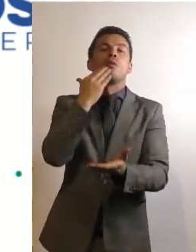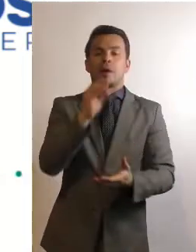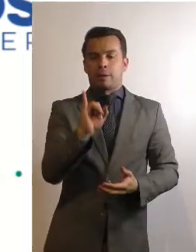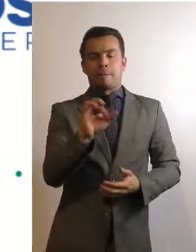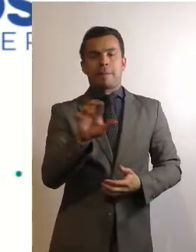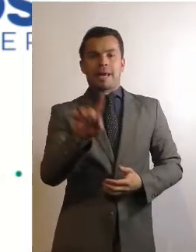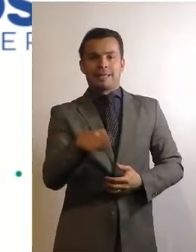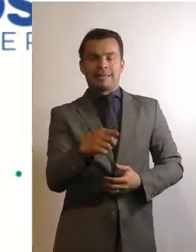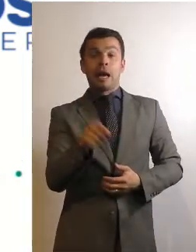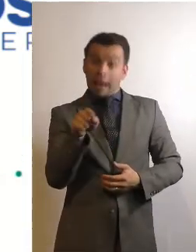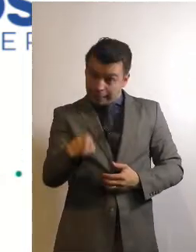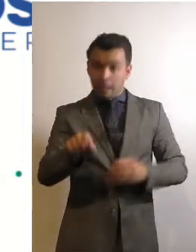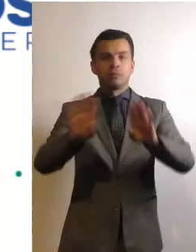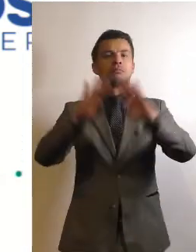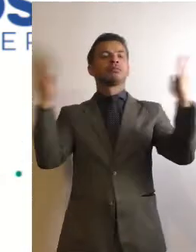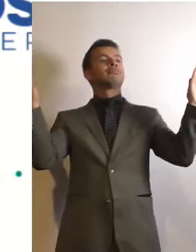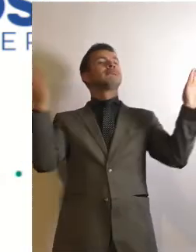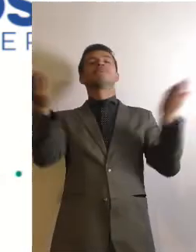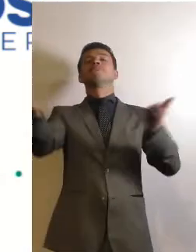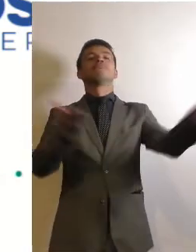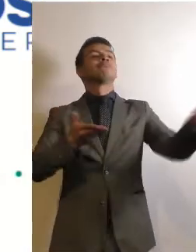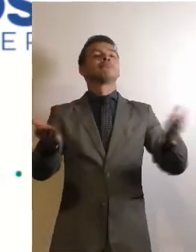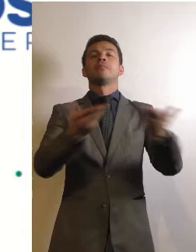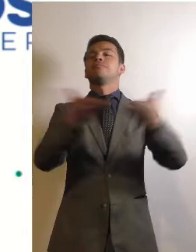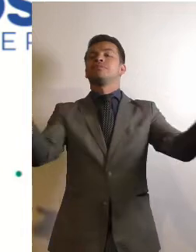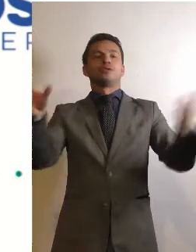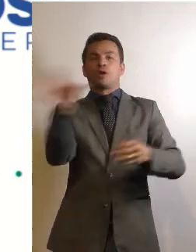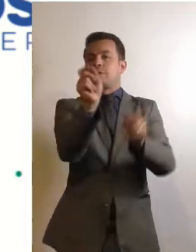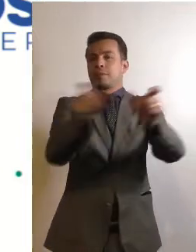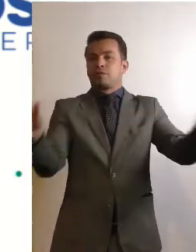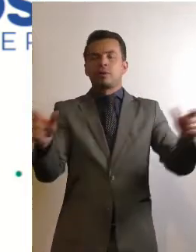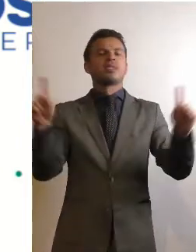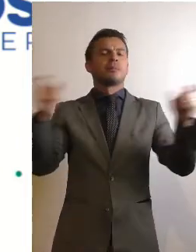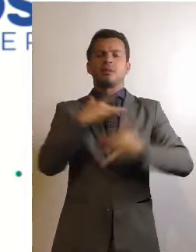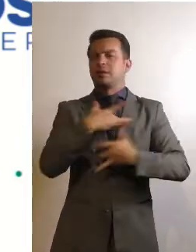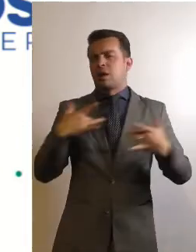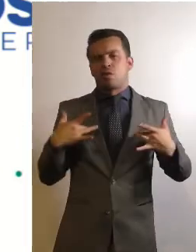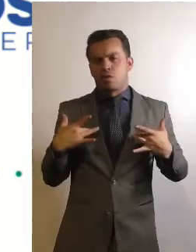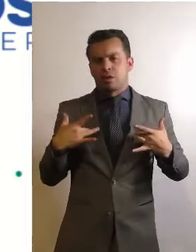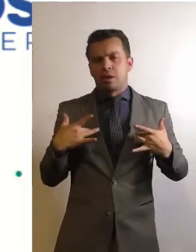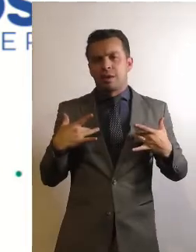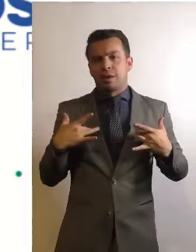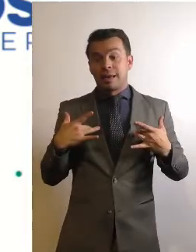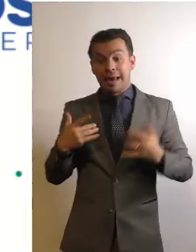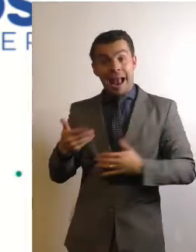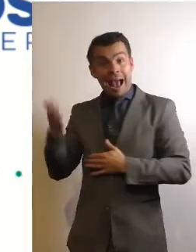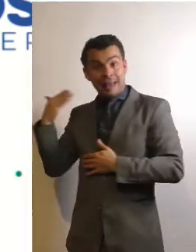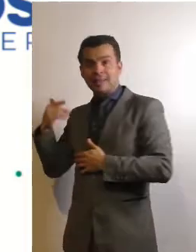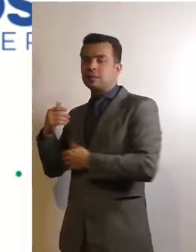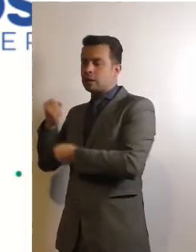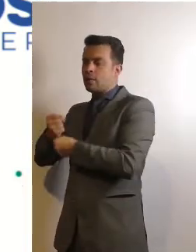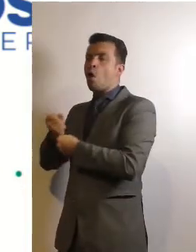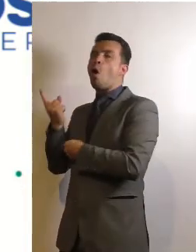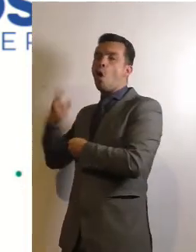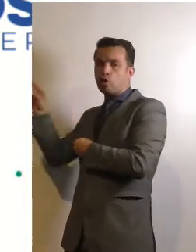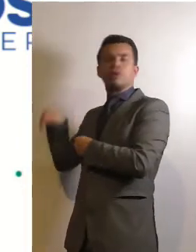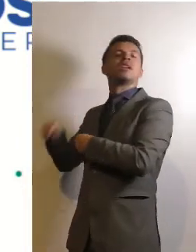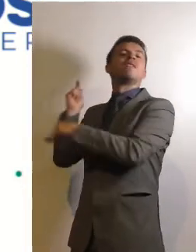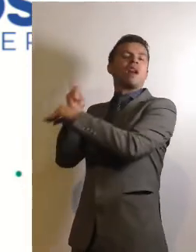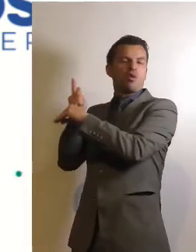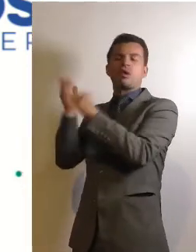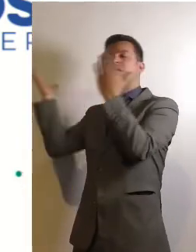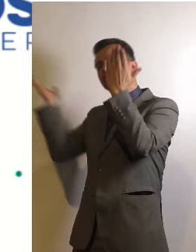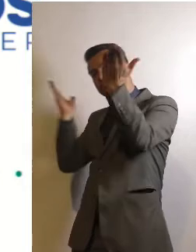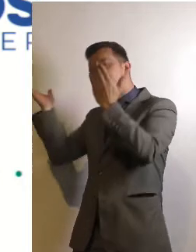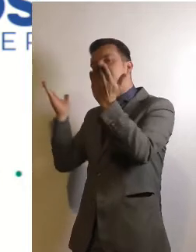para poder generar una oferta de servicios en salud diferente a la que hemos venido trabajando con las facultades, en